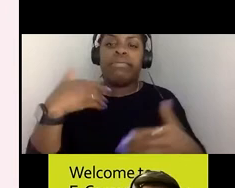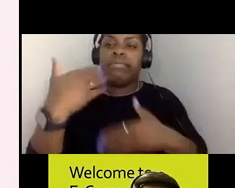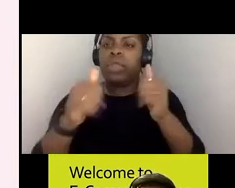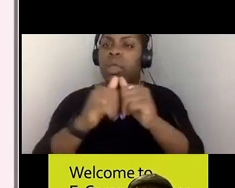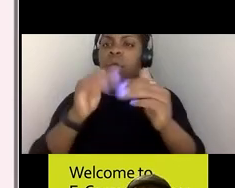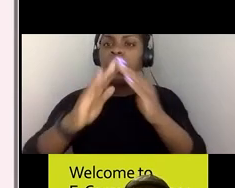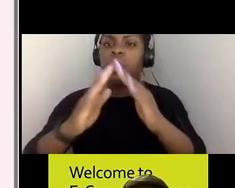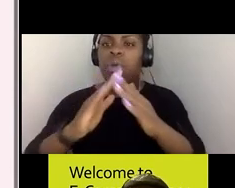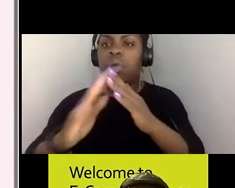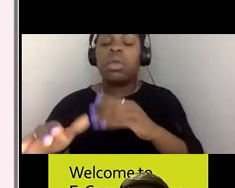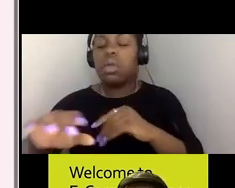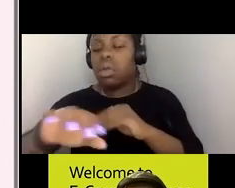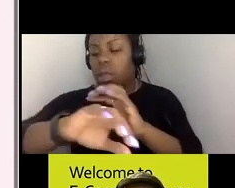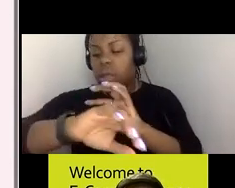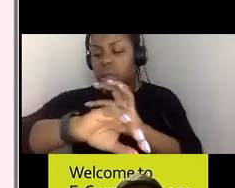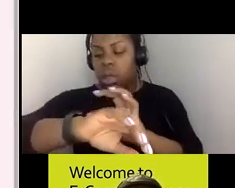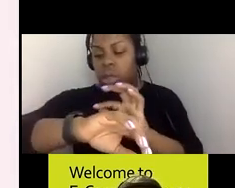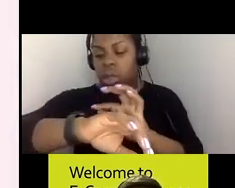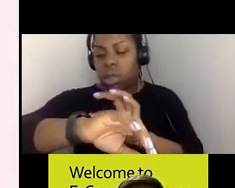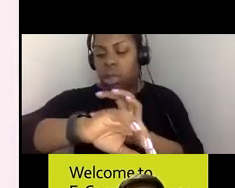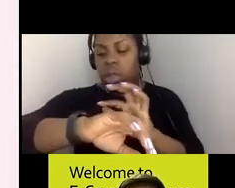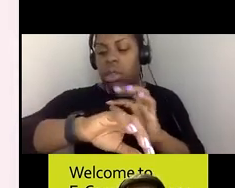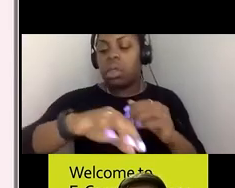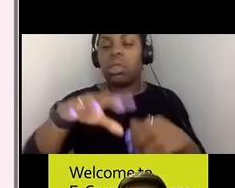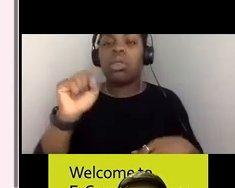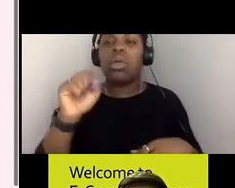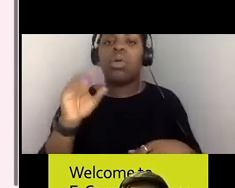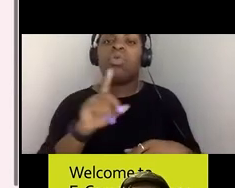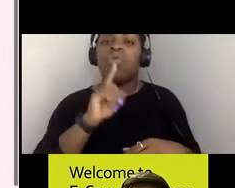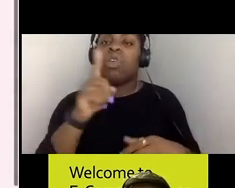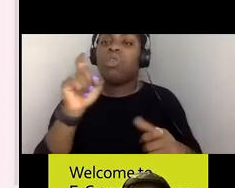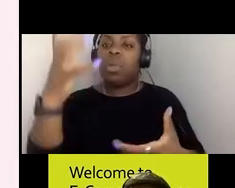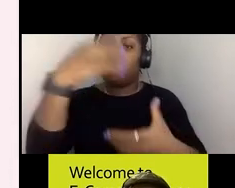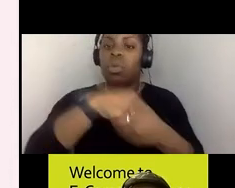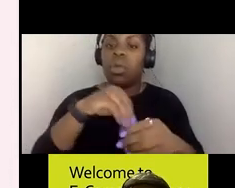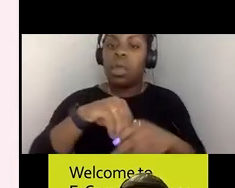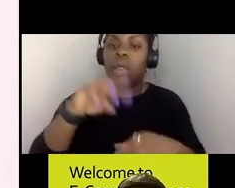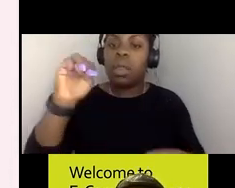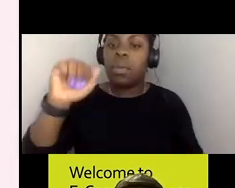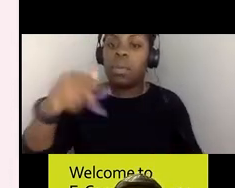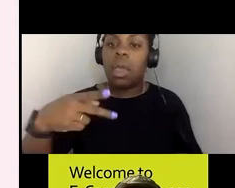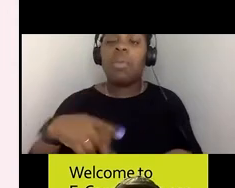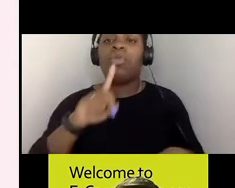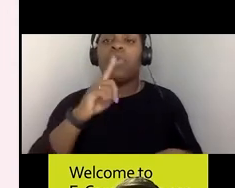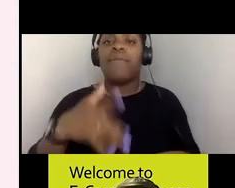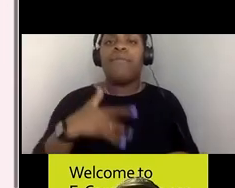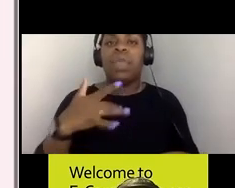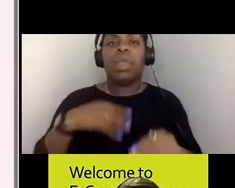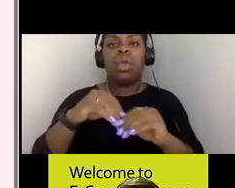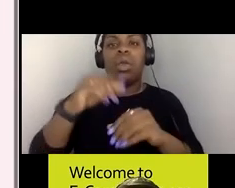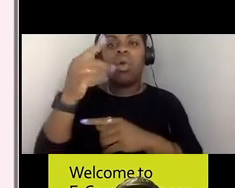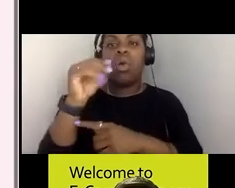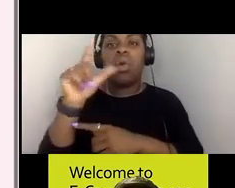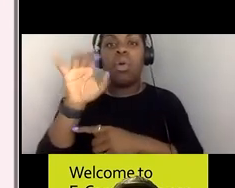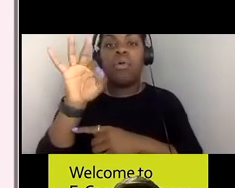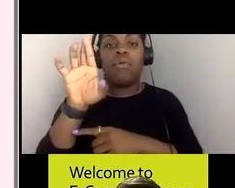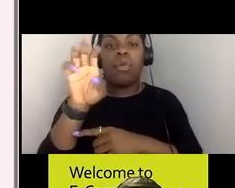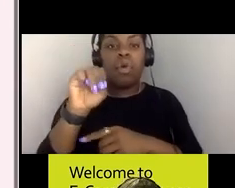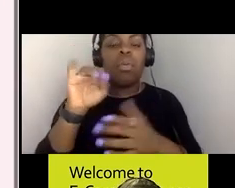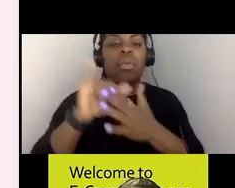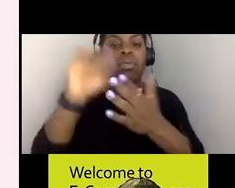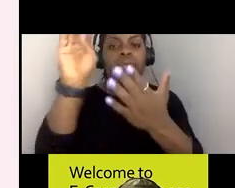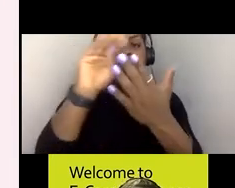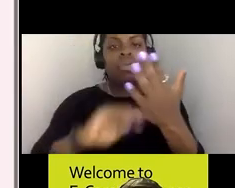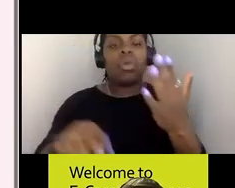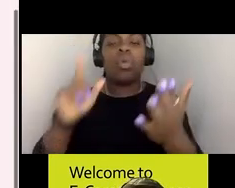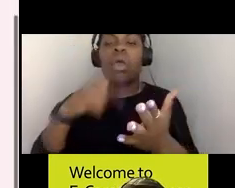para que puedas poner una historia en tu comunidad, una historia que te interesa a ti, que debe estar incluido en el mapa. Tienes